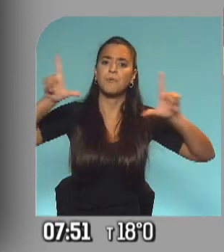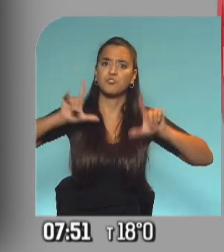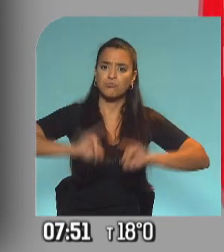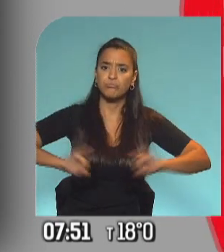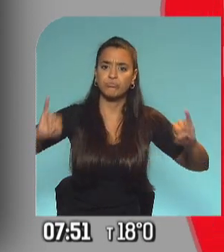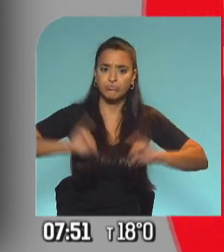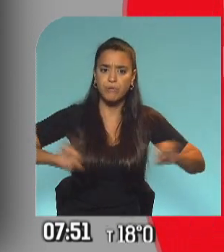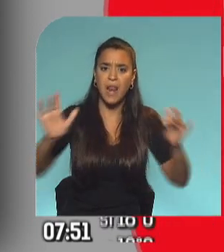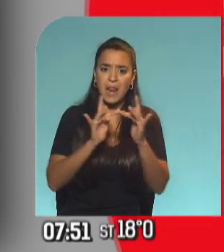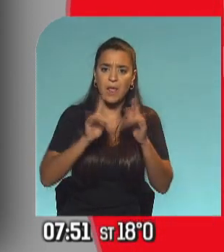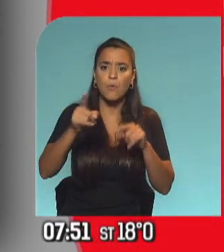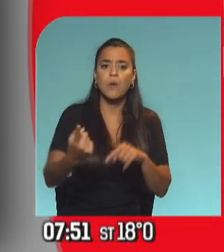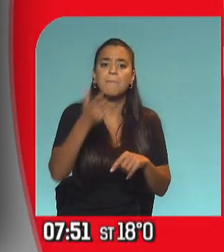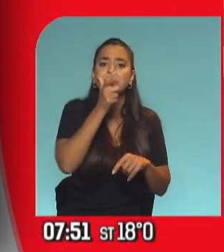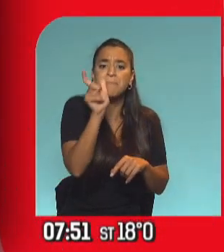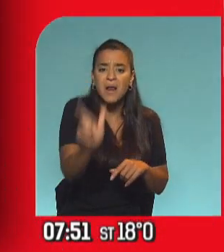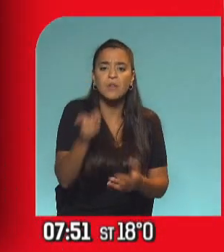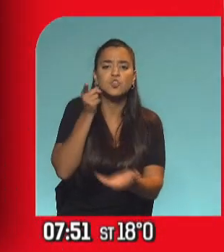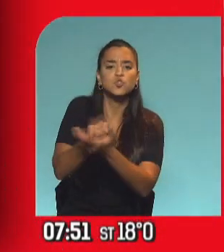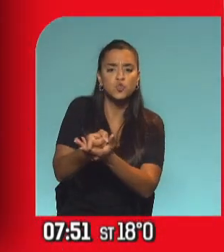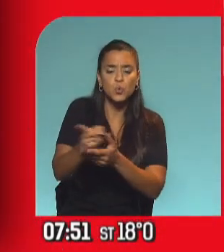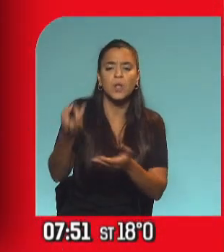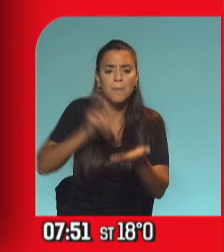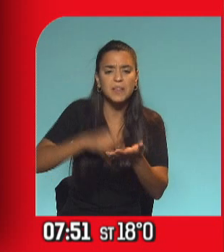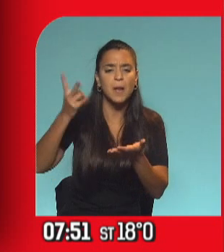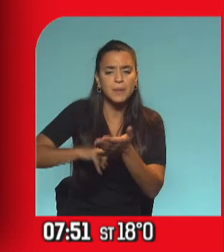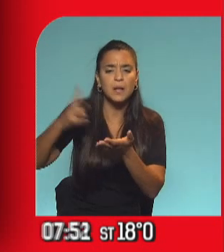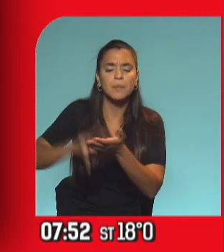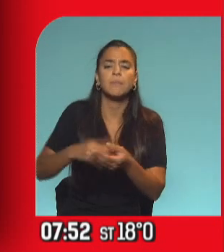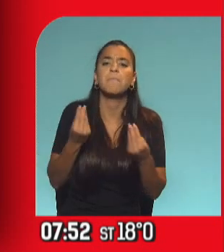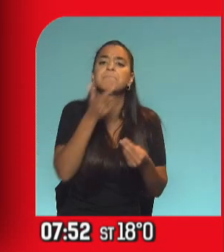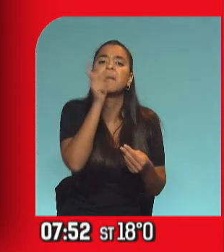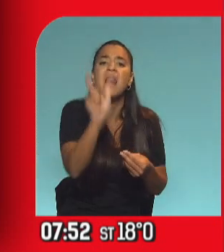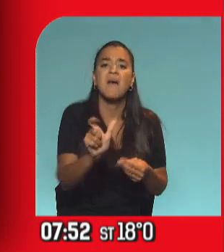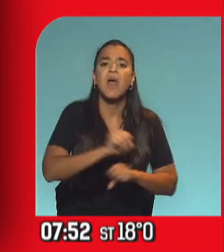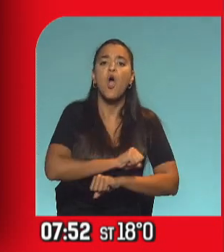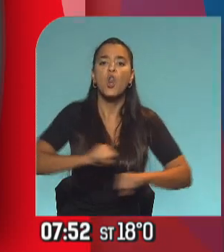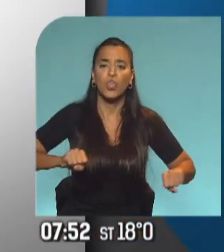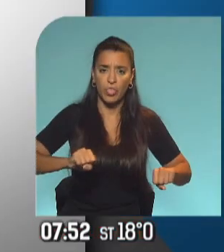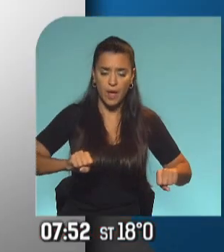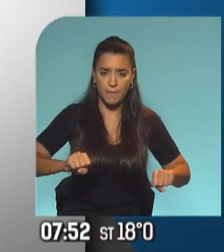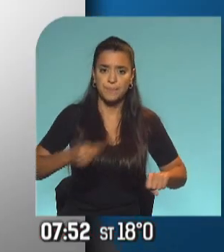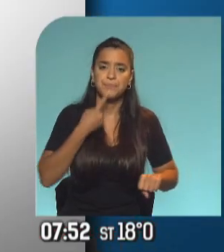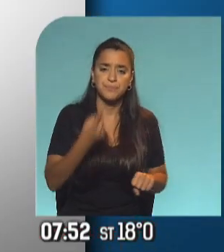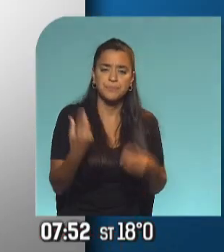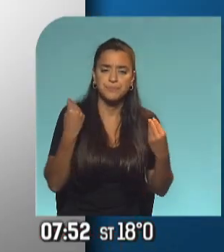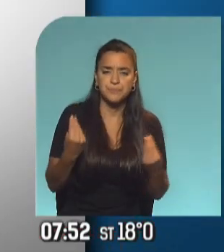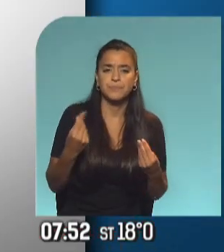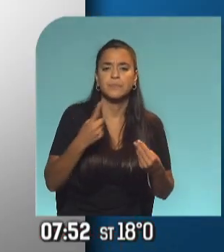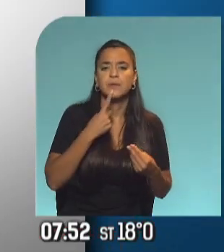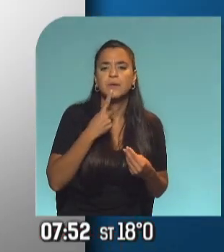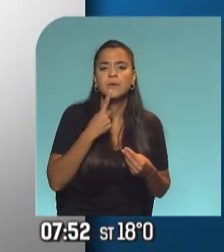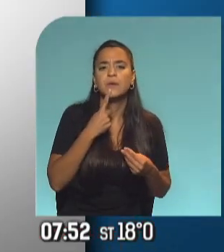los medios y en las redes una palabra que usaron como insulto y que se repitió una y otra vez fue la palabra gorda se refiere a la exposición porque su